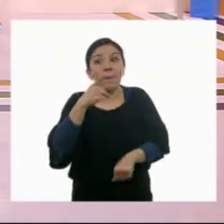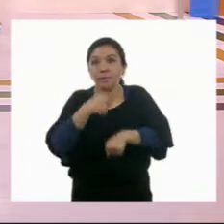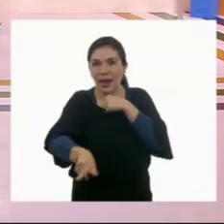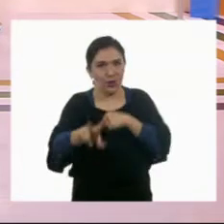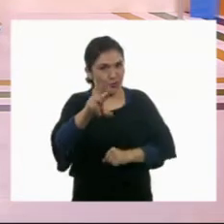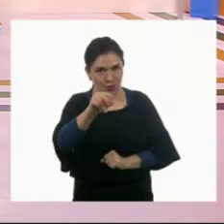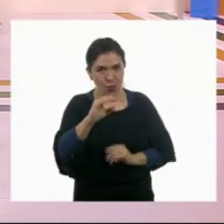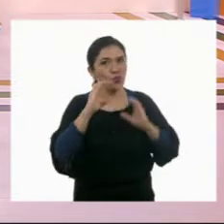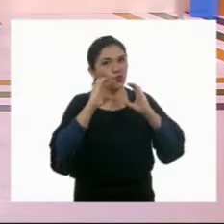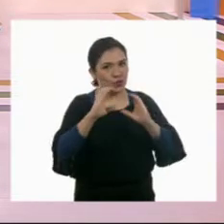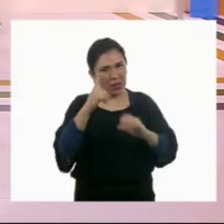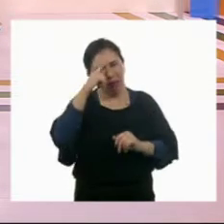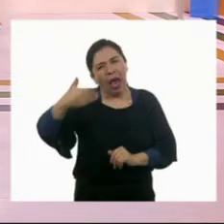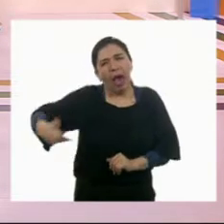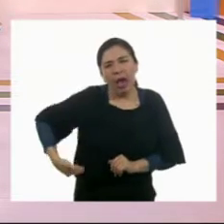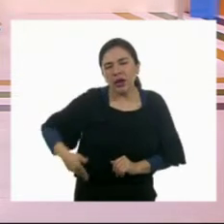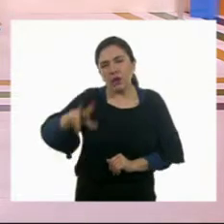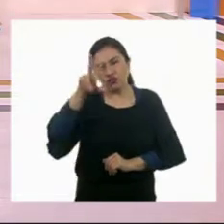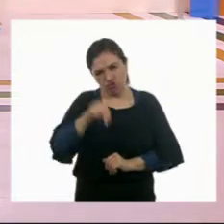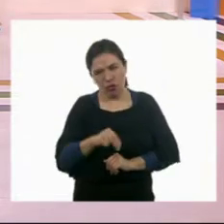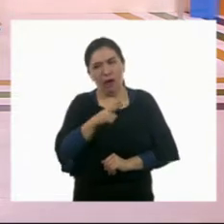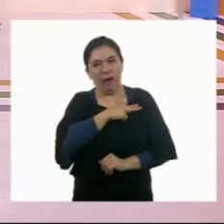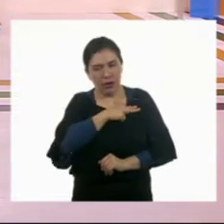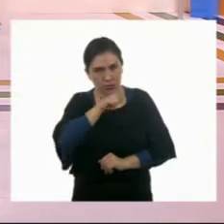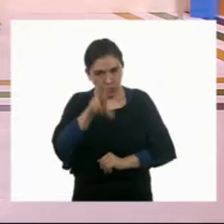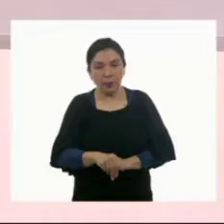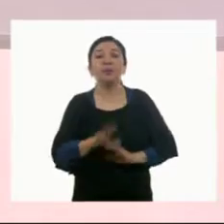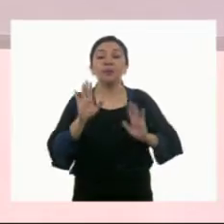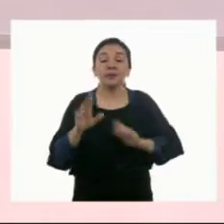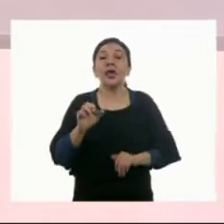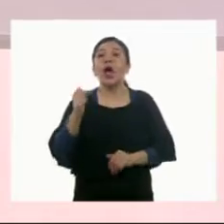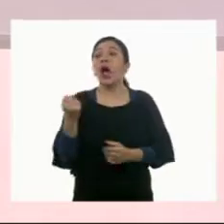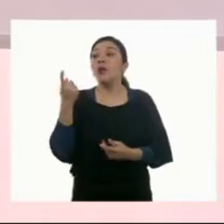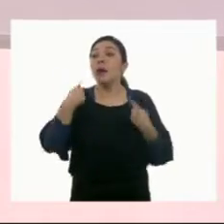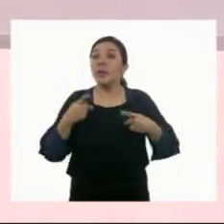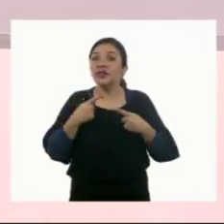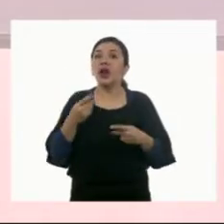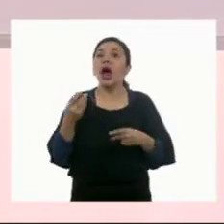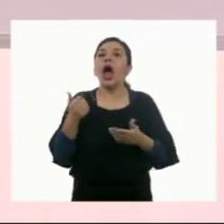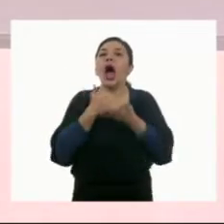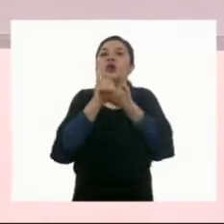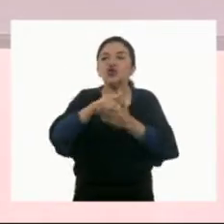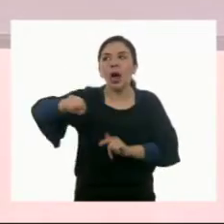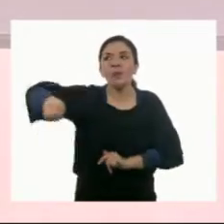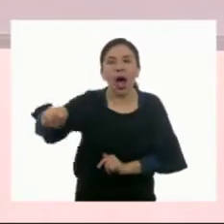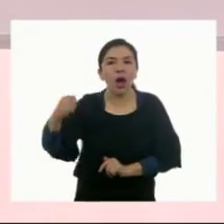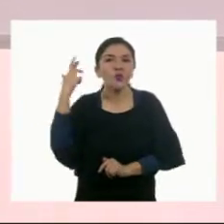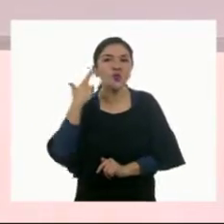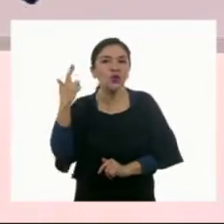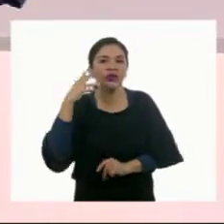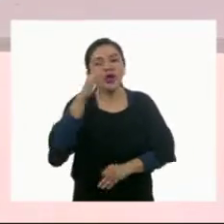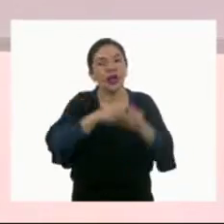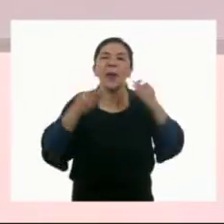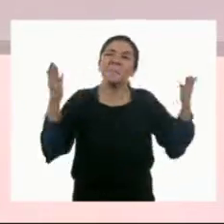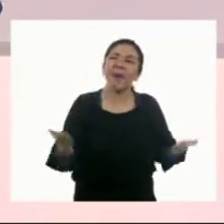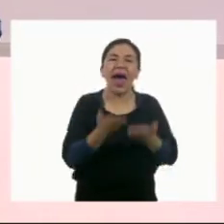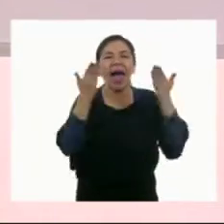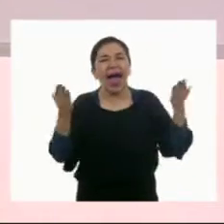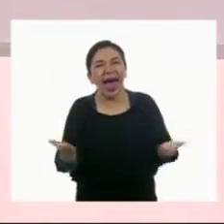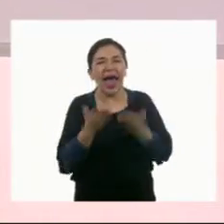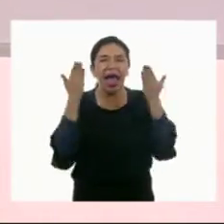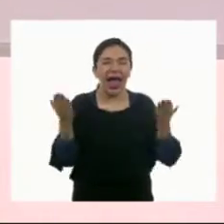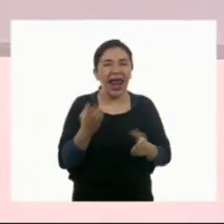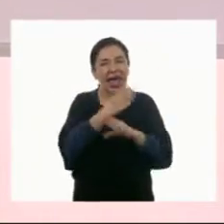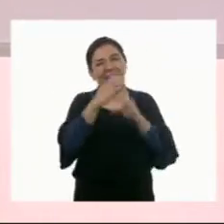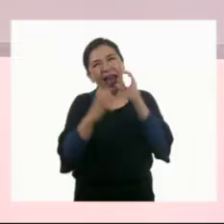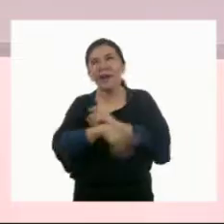peligroso. Sí, que no pueda lastimar a alguien. Y que alguien les eche la música y que todos estén bailando con ese